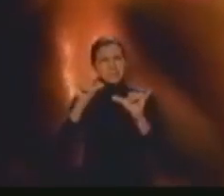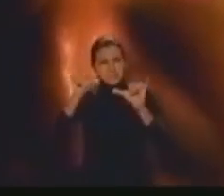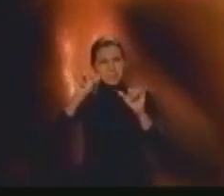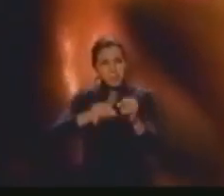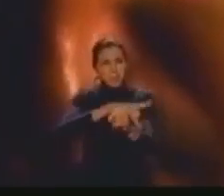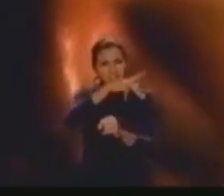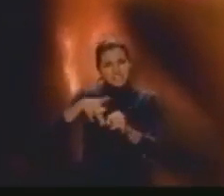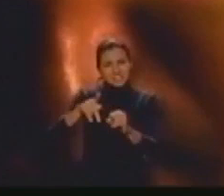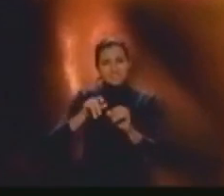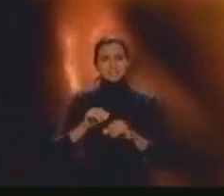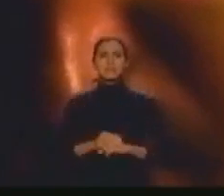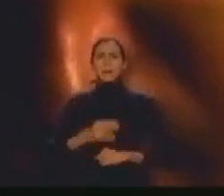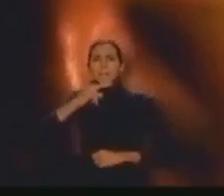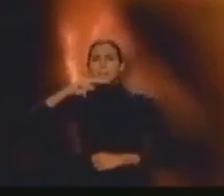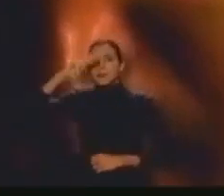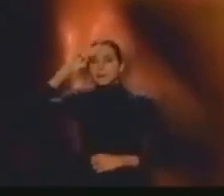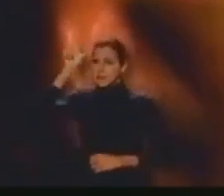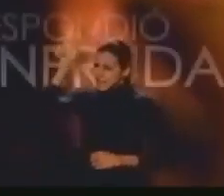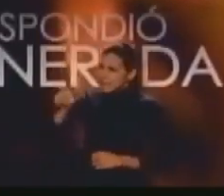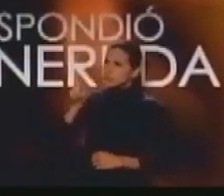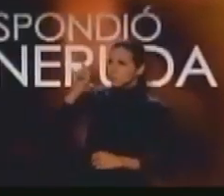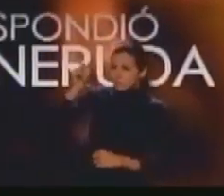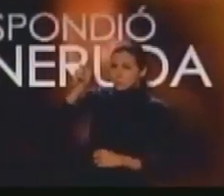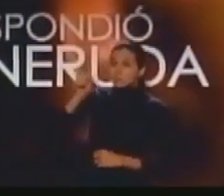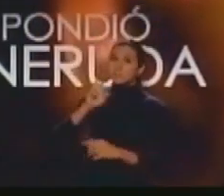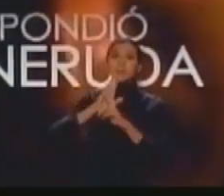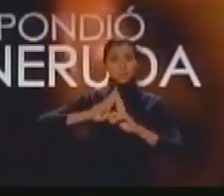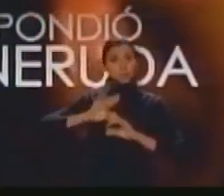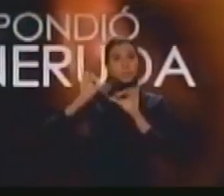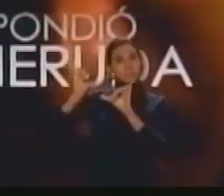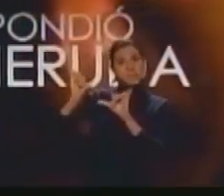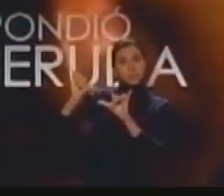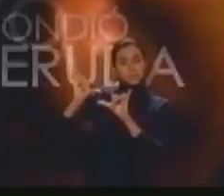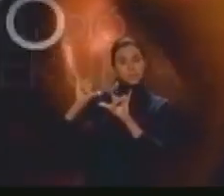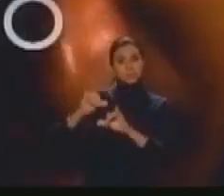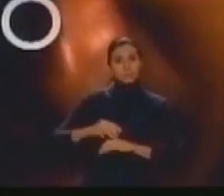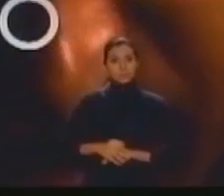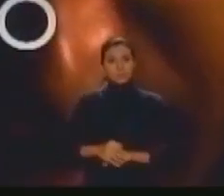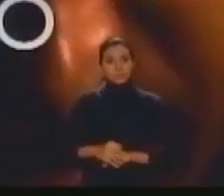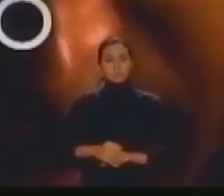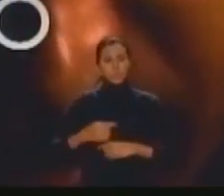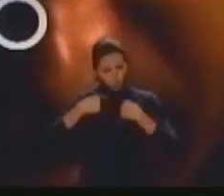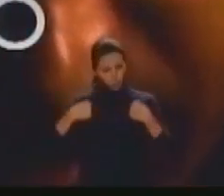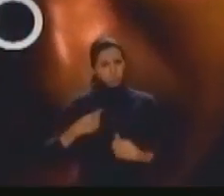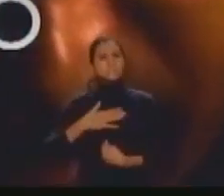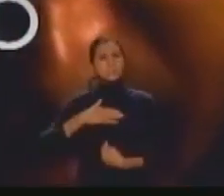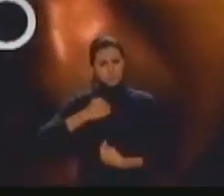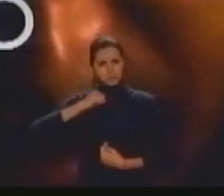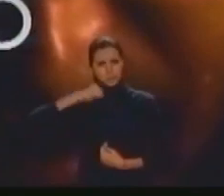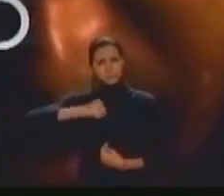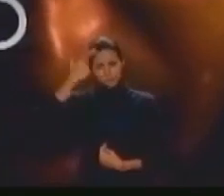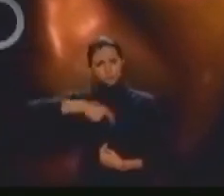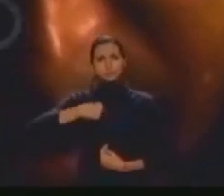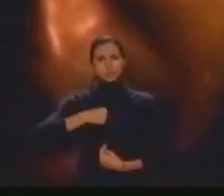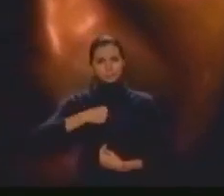pregunta de Neruda. Padre, ¿eres tú? Y me respondió el mismo Neruda. Desde el corazón, sí, soy